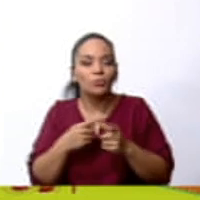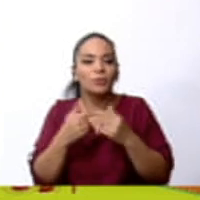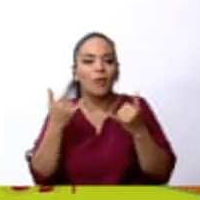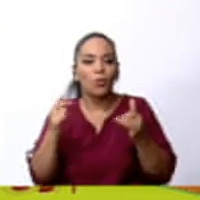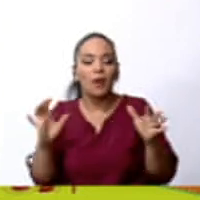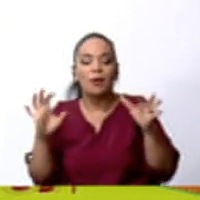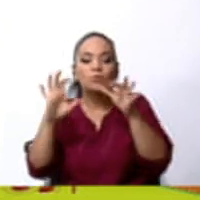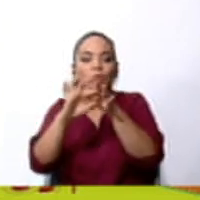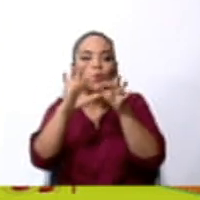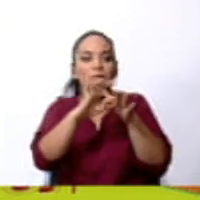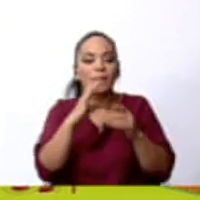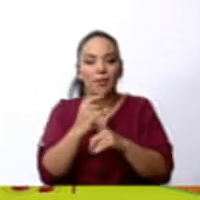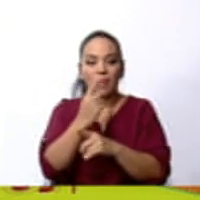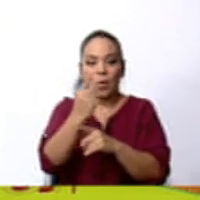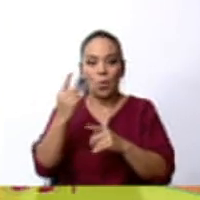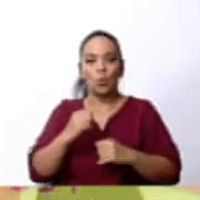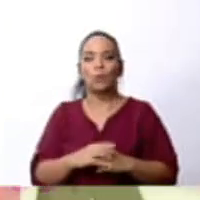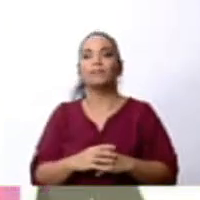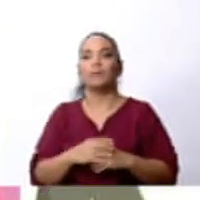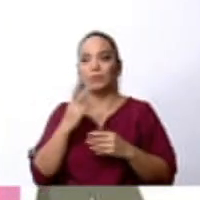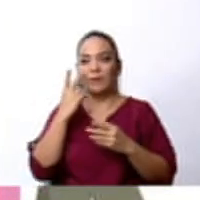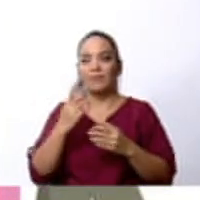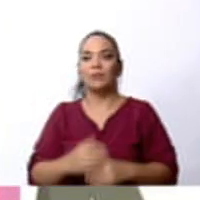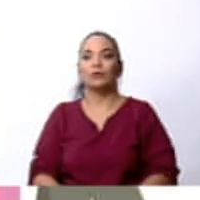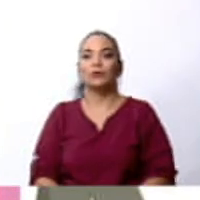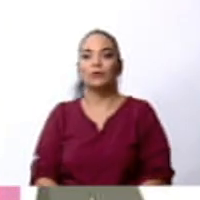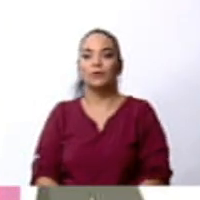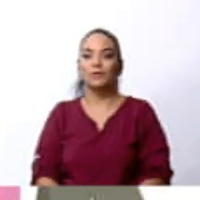asociar cada uno de ellos. Vamos a verlos.